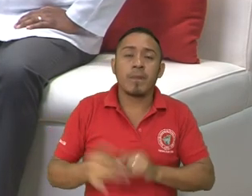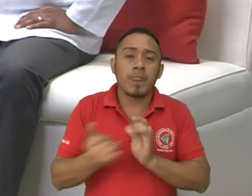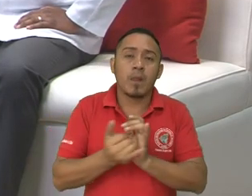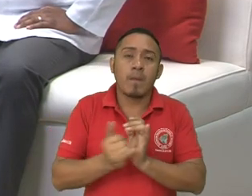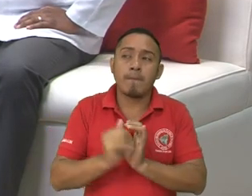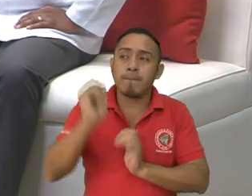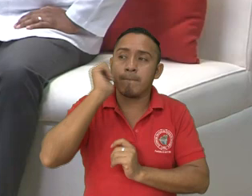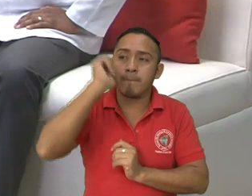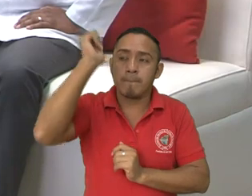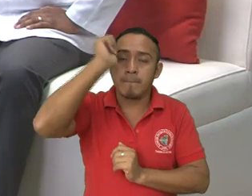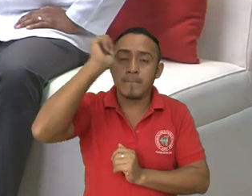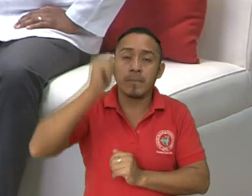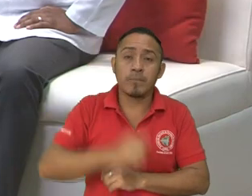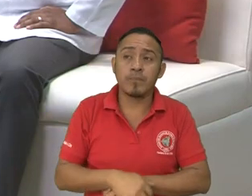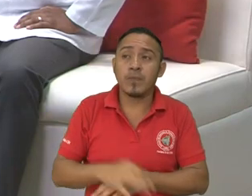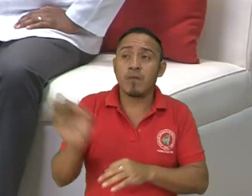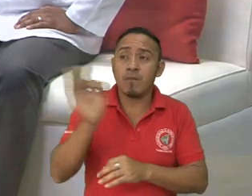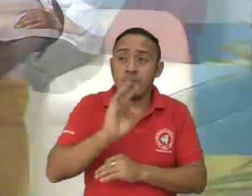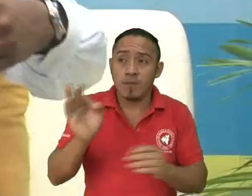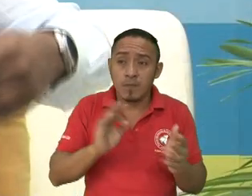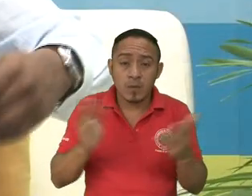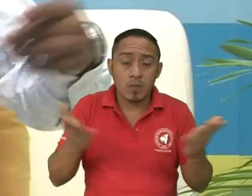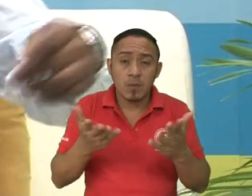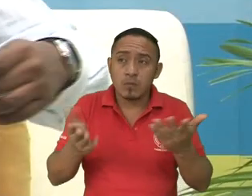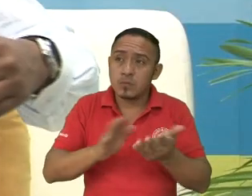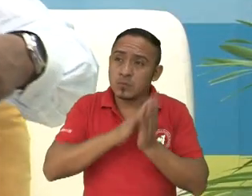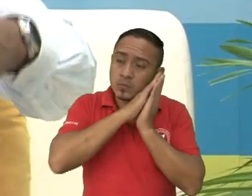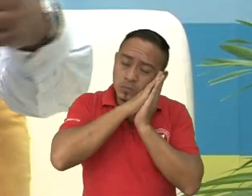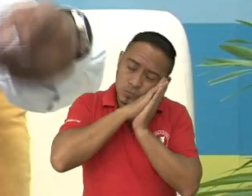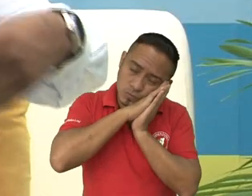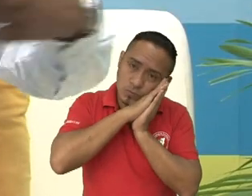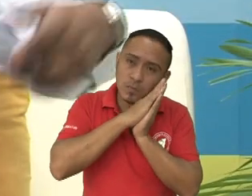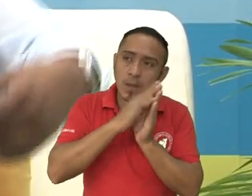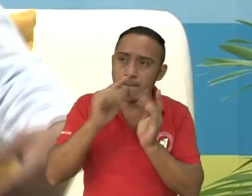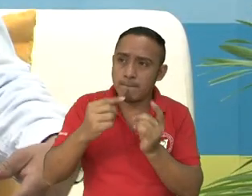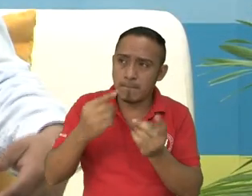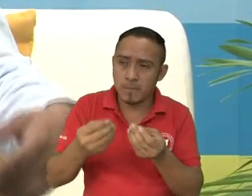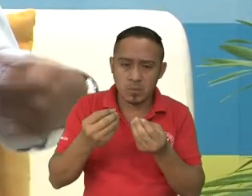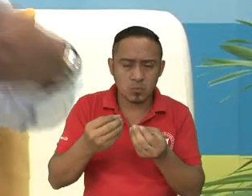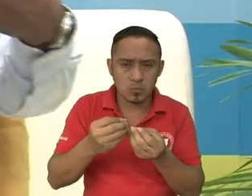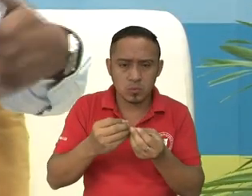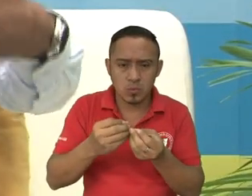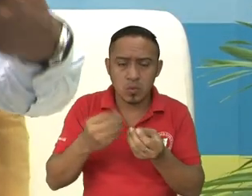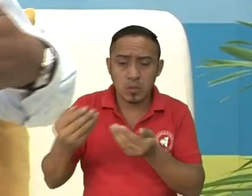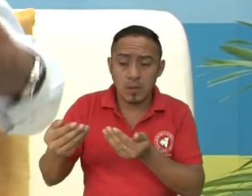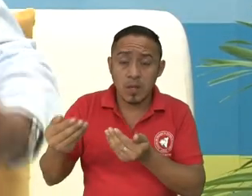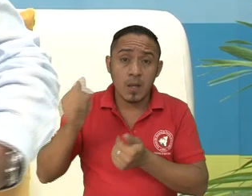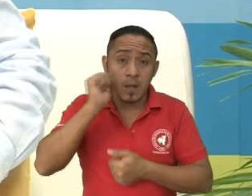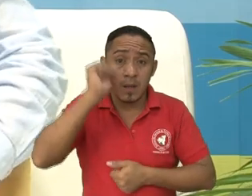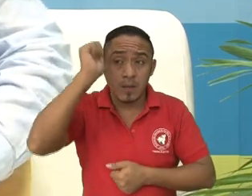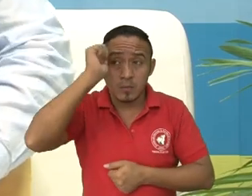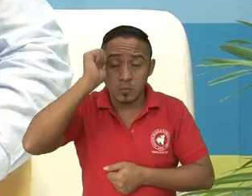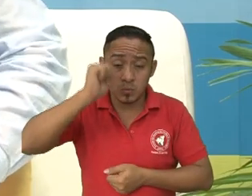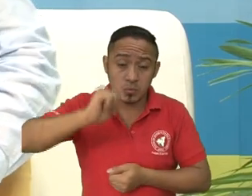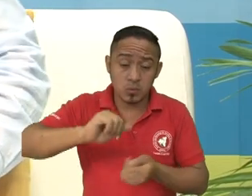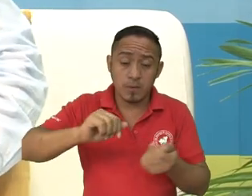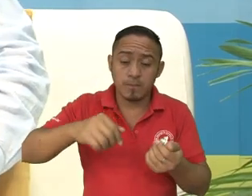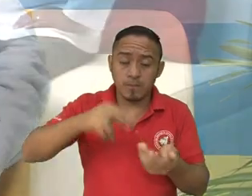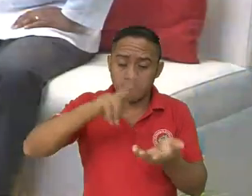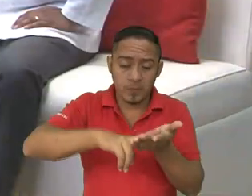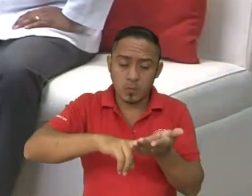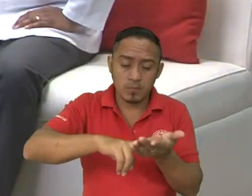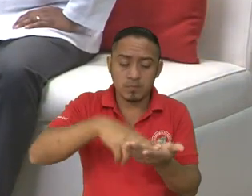que ver con la forma de dormir, doctor. Si un adulto duerme mucho boca abajo, puede también aumentar el riesgo. Lo